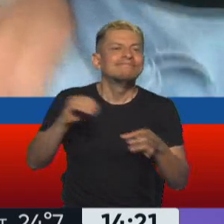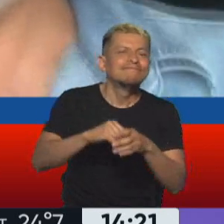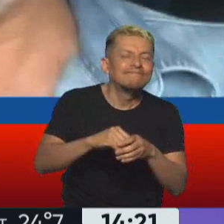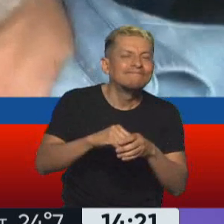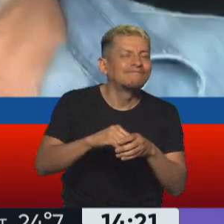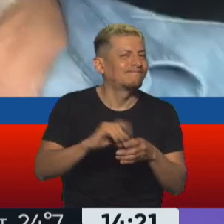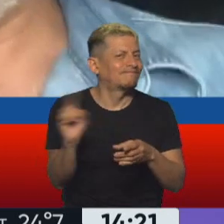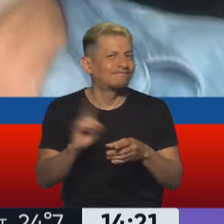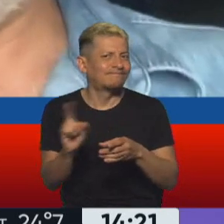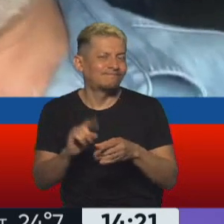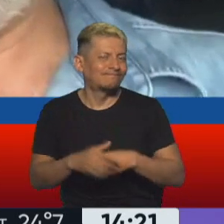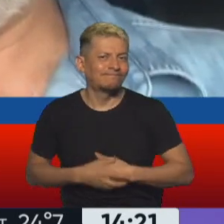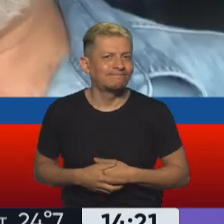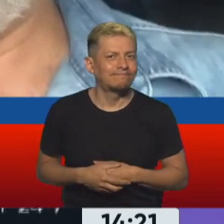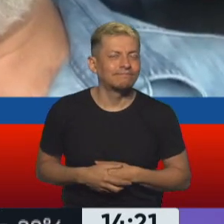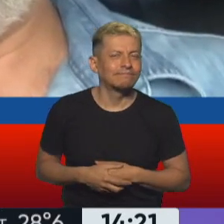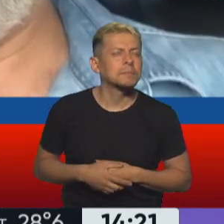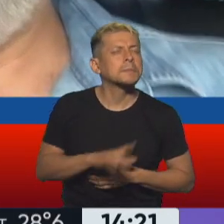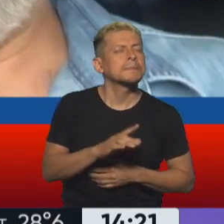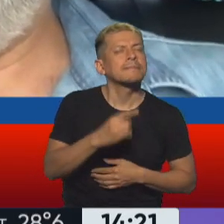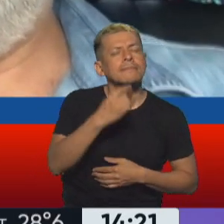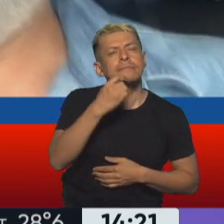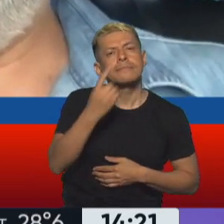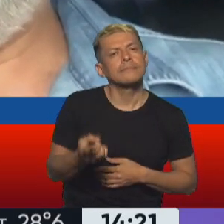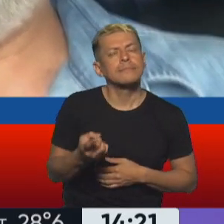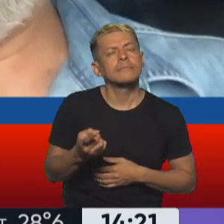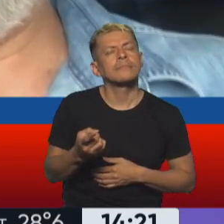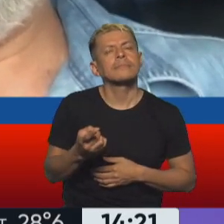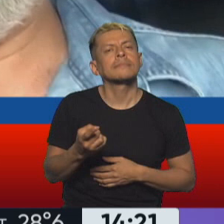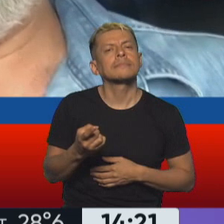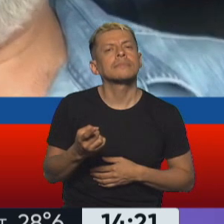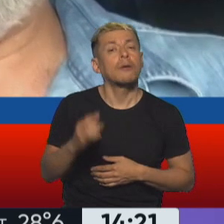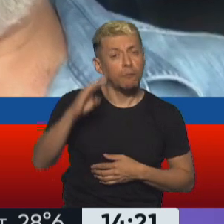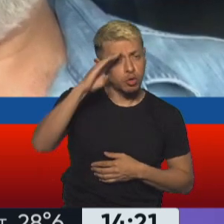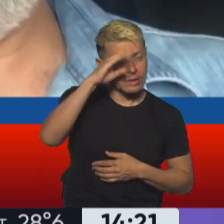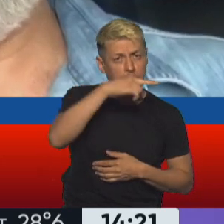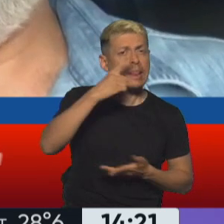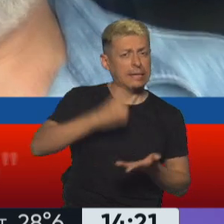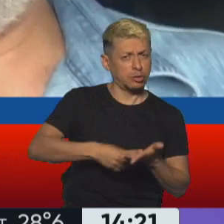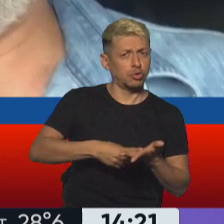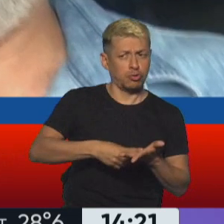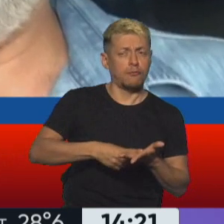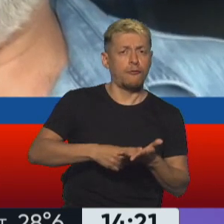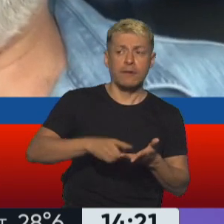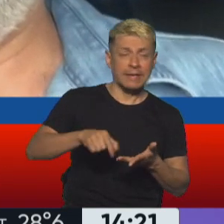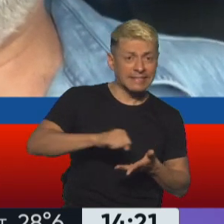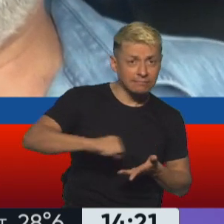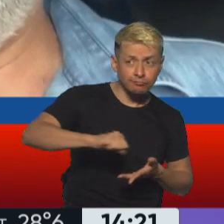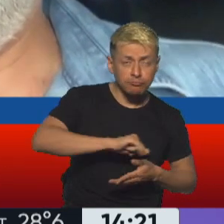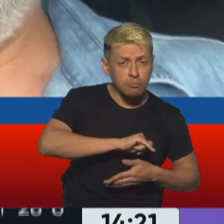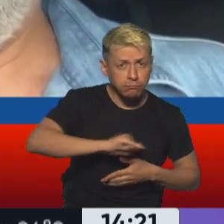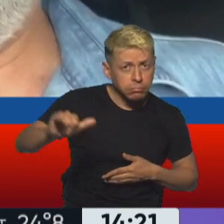políticas objetivas. ¿Cuánto hay de esta decisión de Jair Bolsonaro de denunciar fraude de